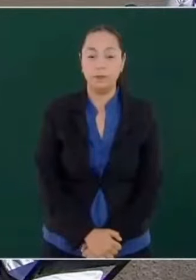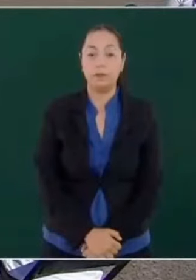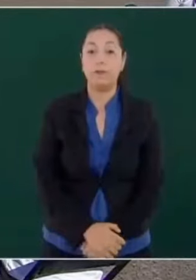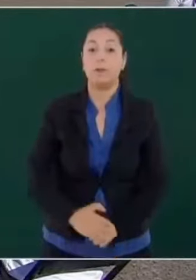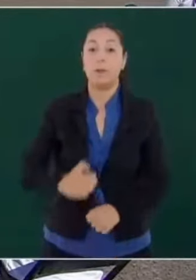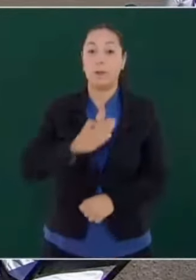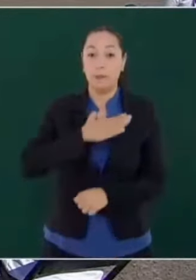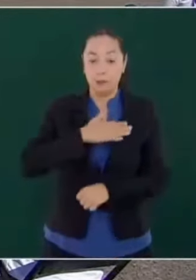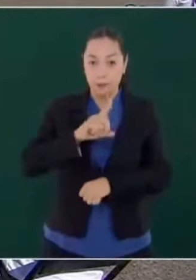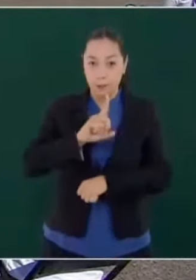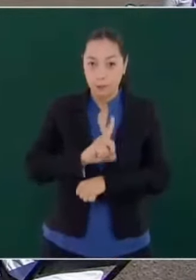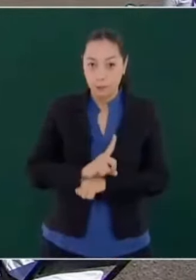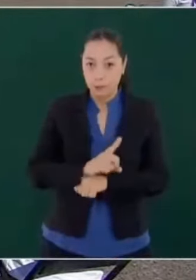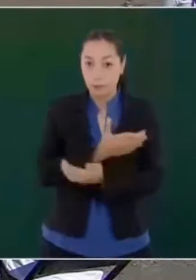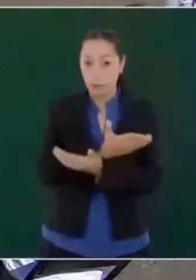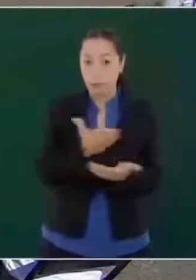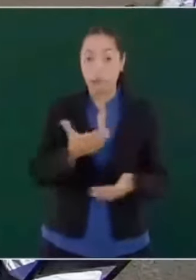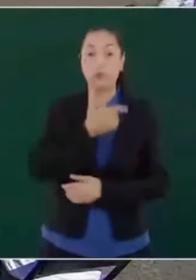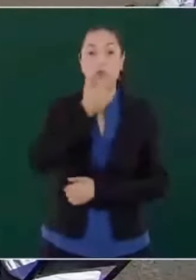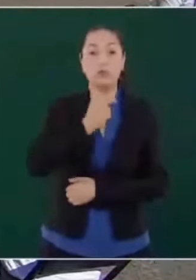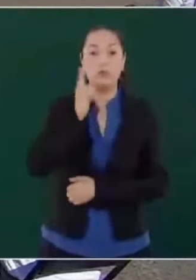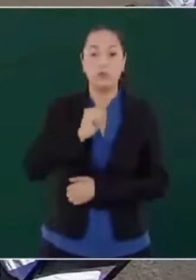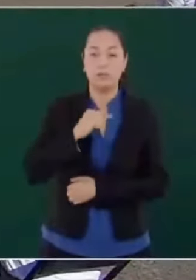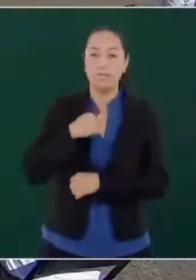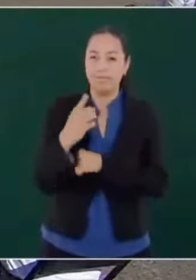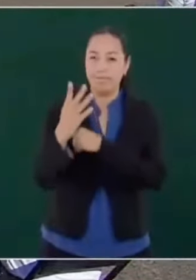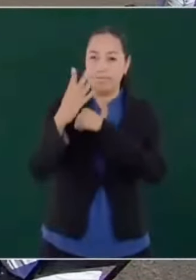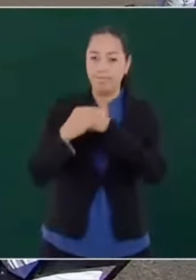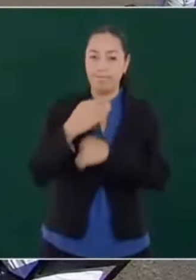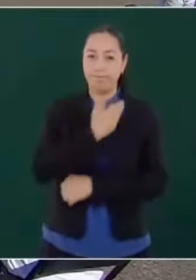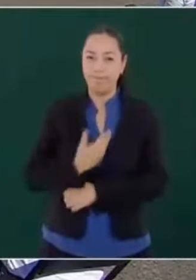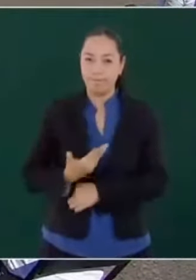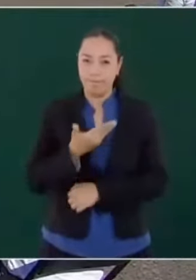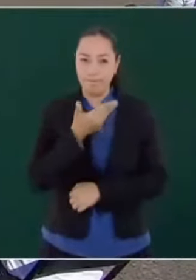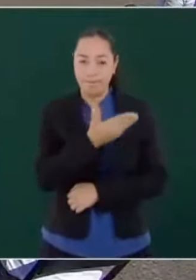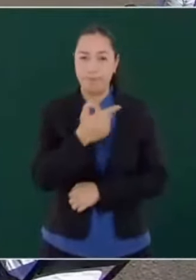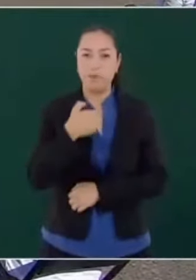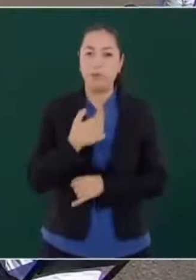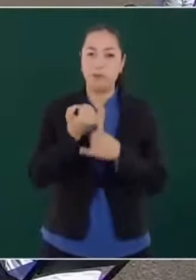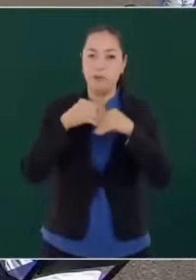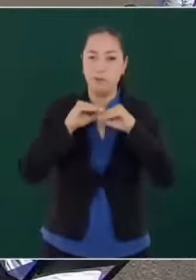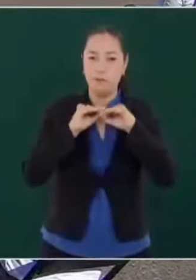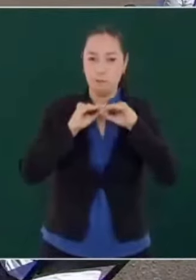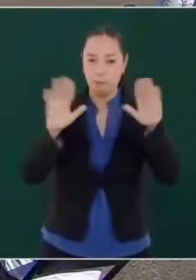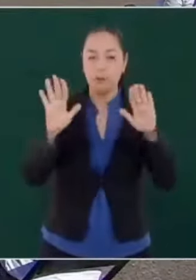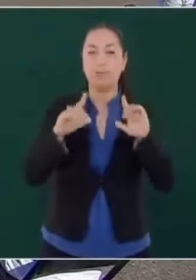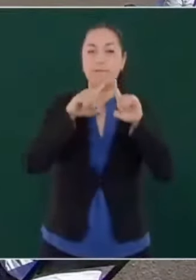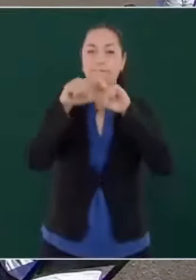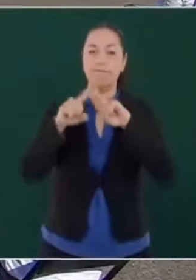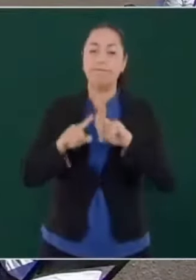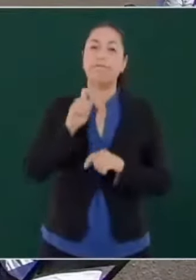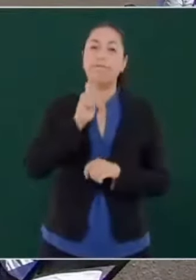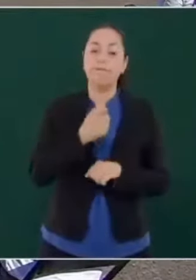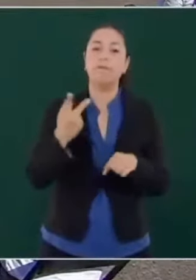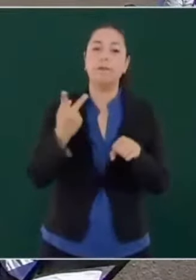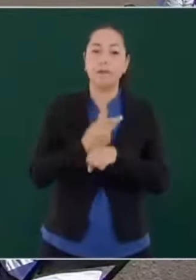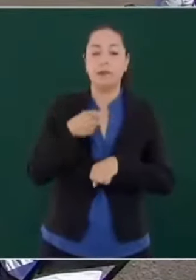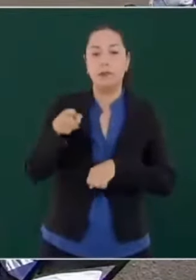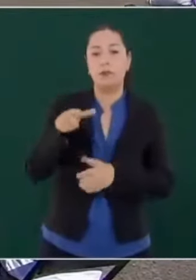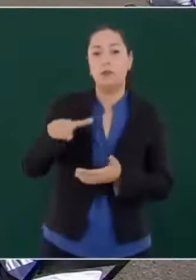Buenos días a todas y a todos. Con su permiso, señor presidente, vamos a informar de la situación de